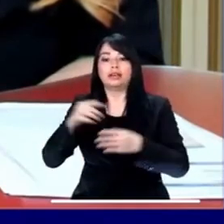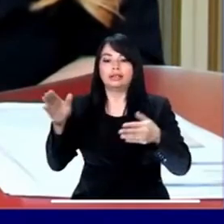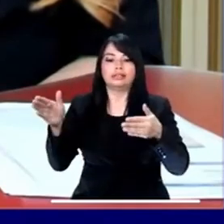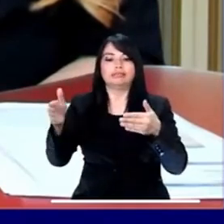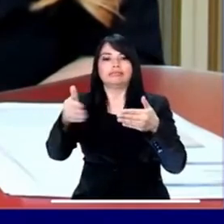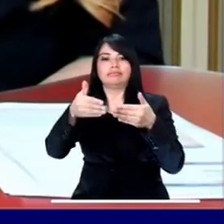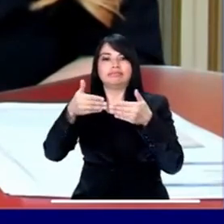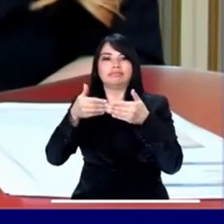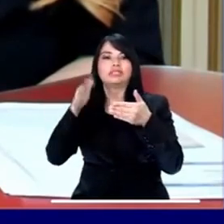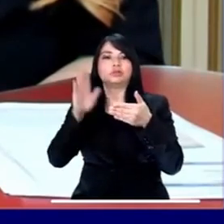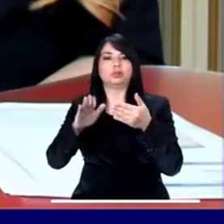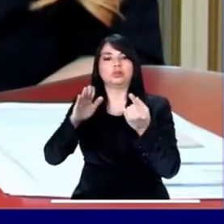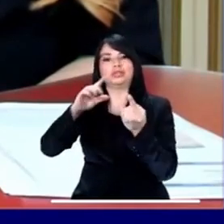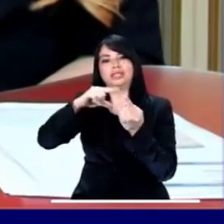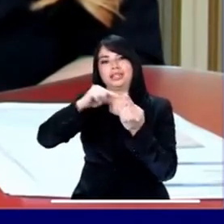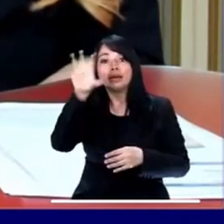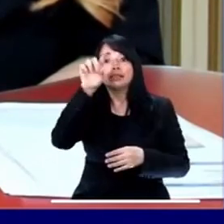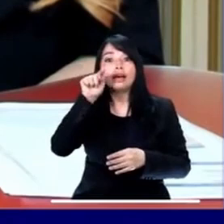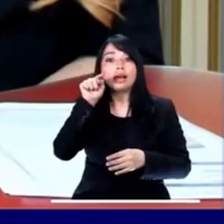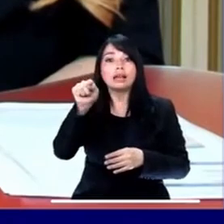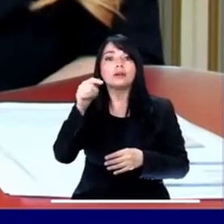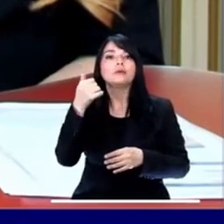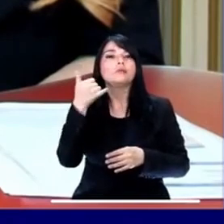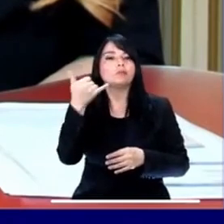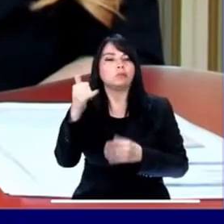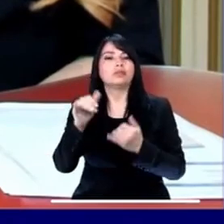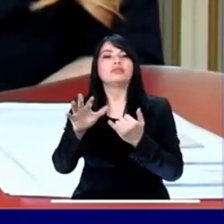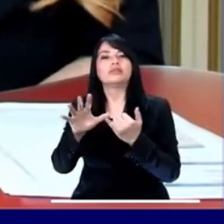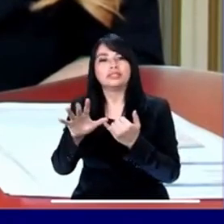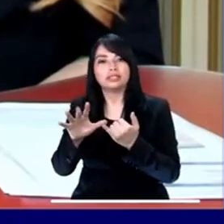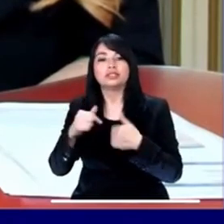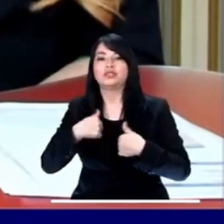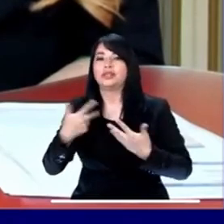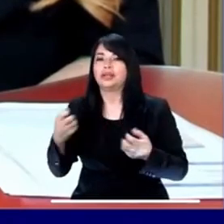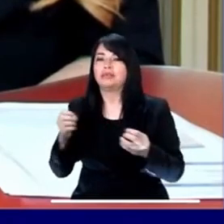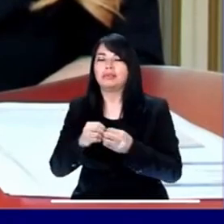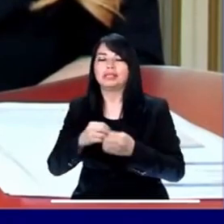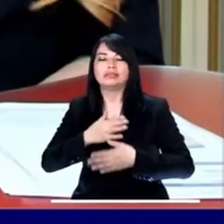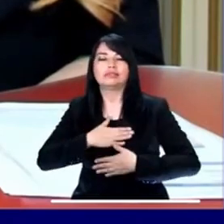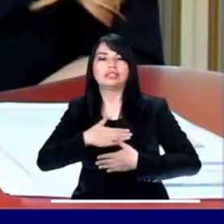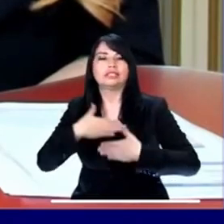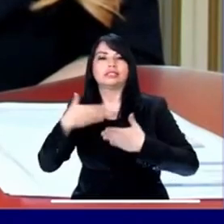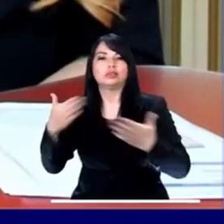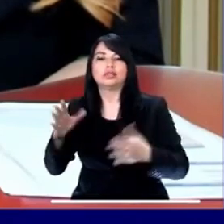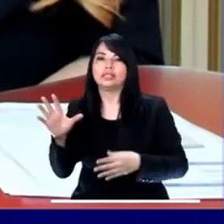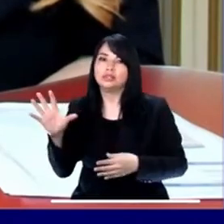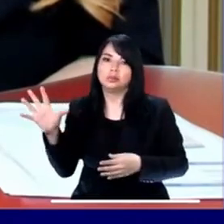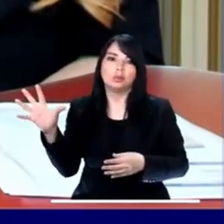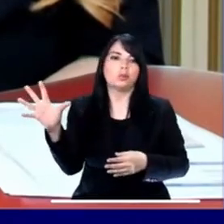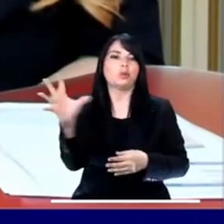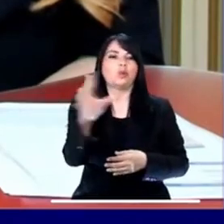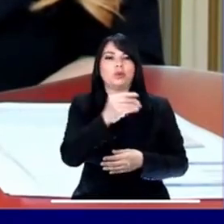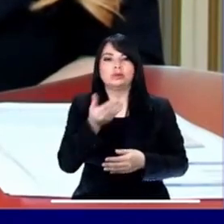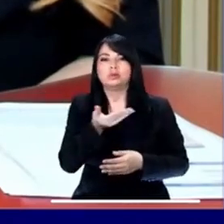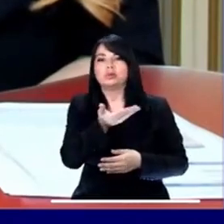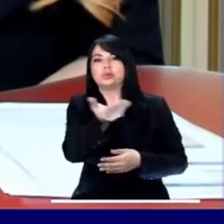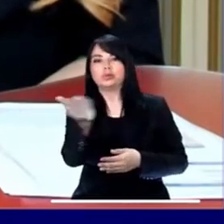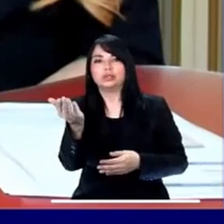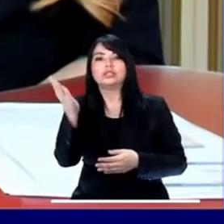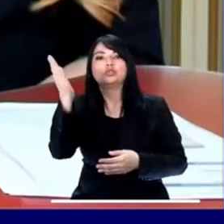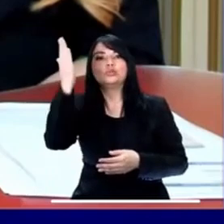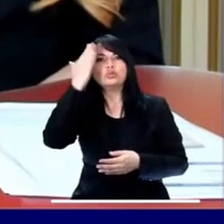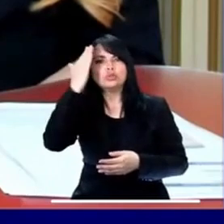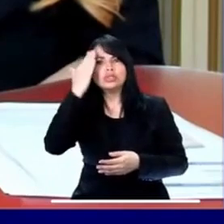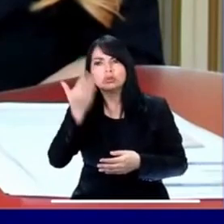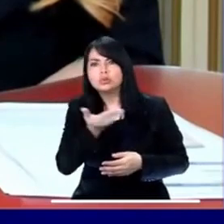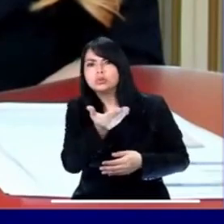campus 2022. Extiendo mis felicitaciones a todos ustedes, porque sé que con motivación,